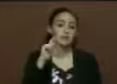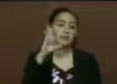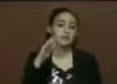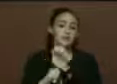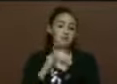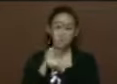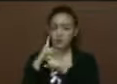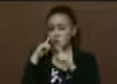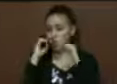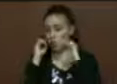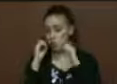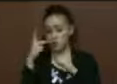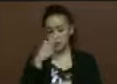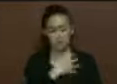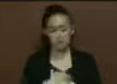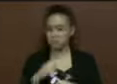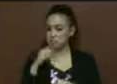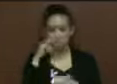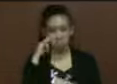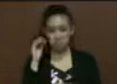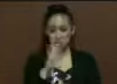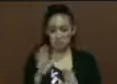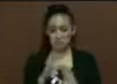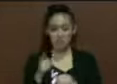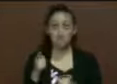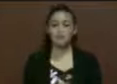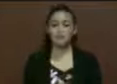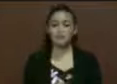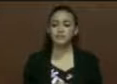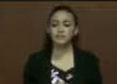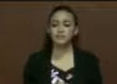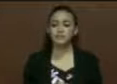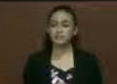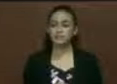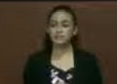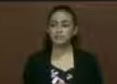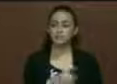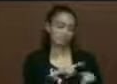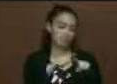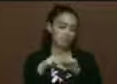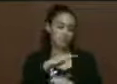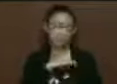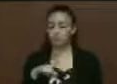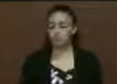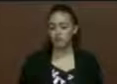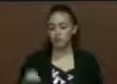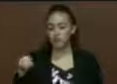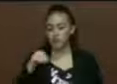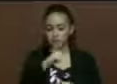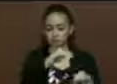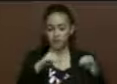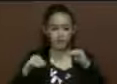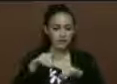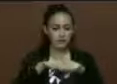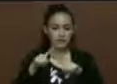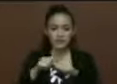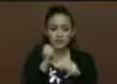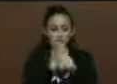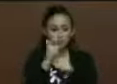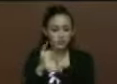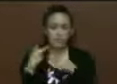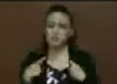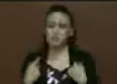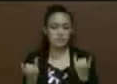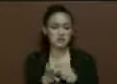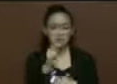años que no ve a sus hijos. Entonces, y así en cualquier municipio o en todos los municipios vamos a encontrar